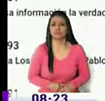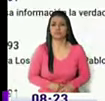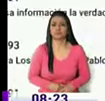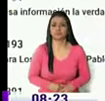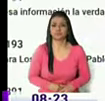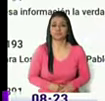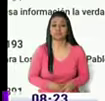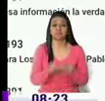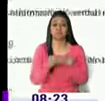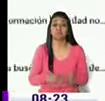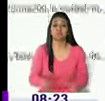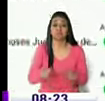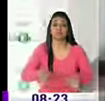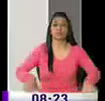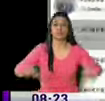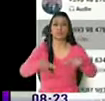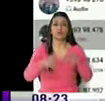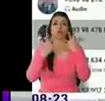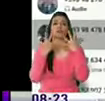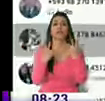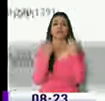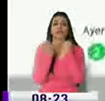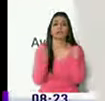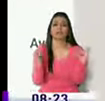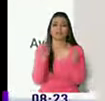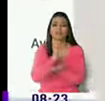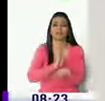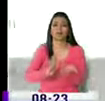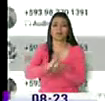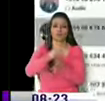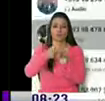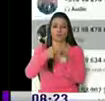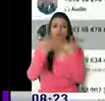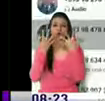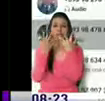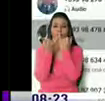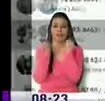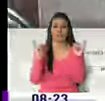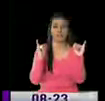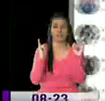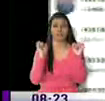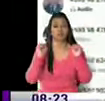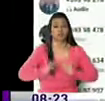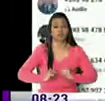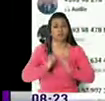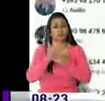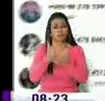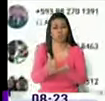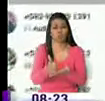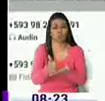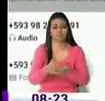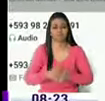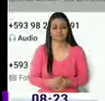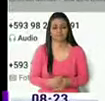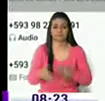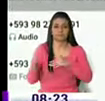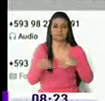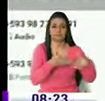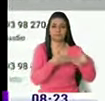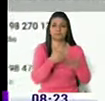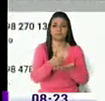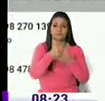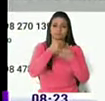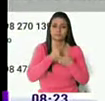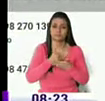09-84-78-84-63. Se perdió sector de Obrero Independiente. Oh, miren ustedes. Así que si le podemos ayudar, la felicidad de un barrio nuevamente. Ayuden,